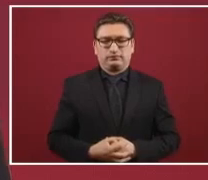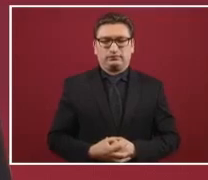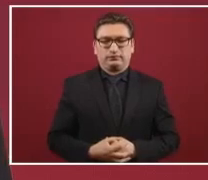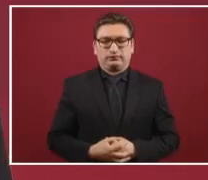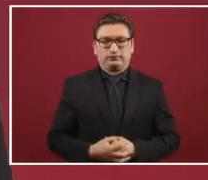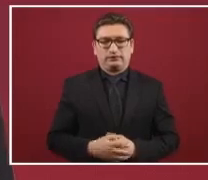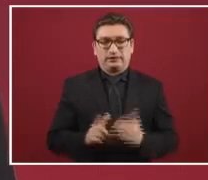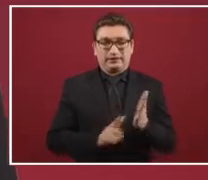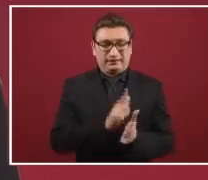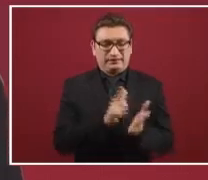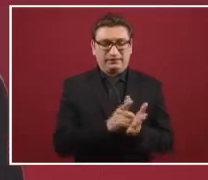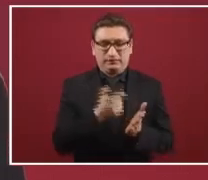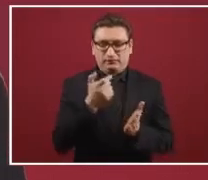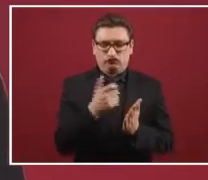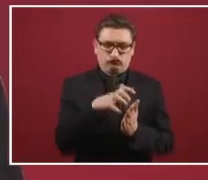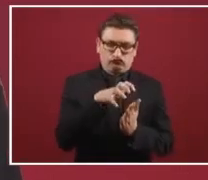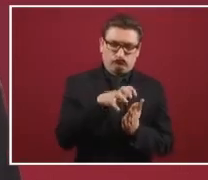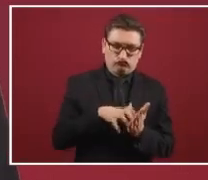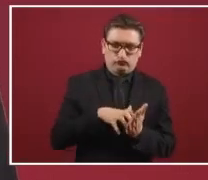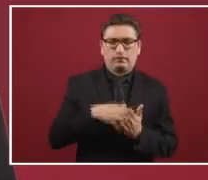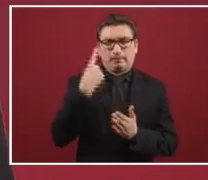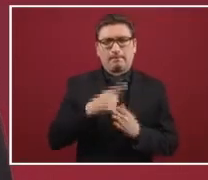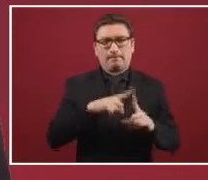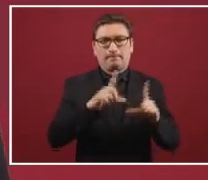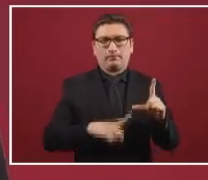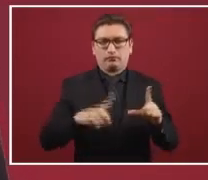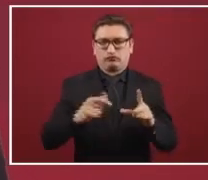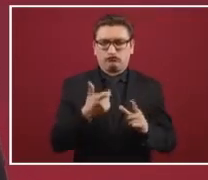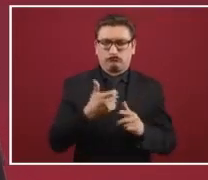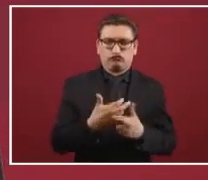la ley de austeridad republicana,